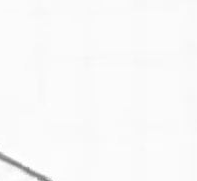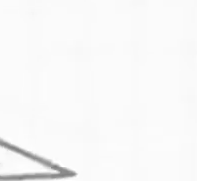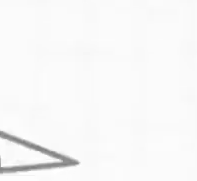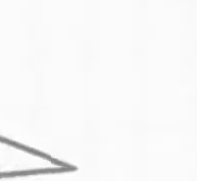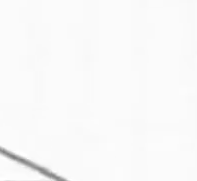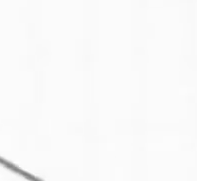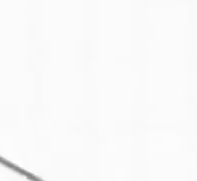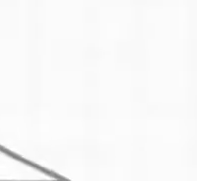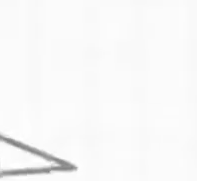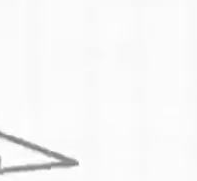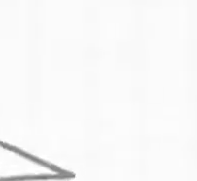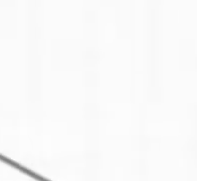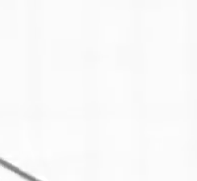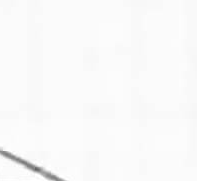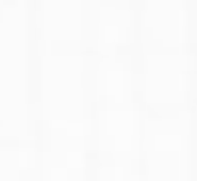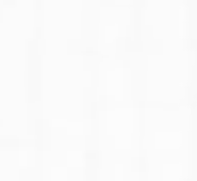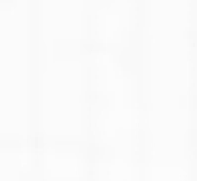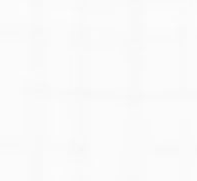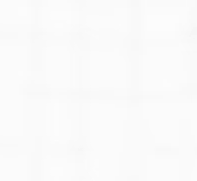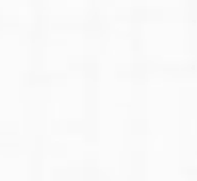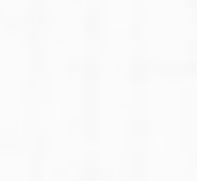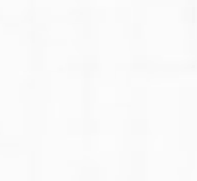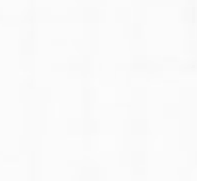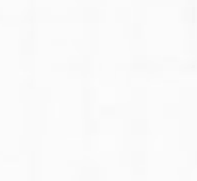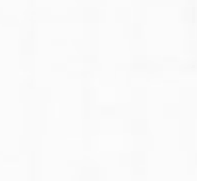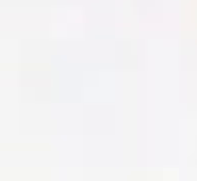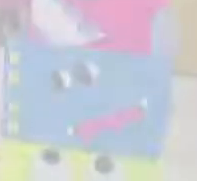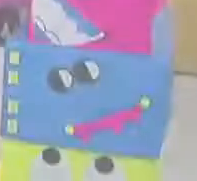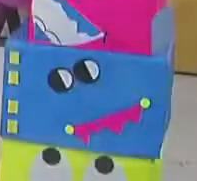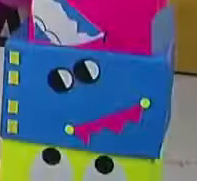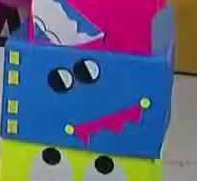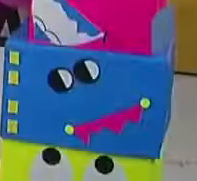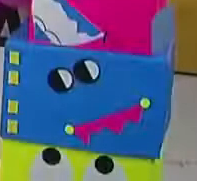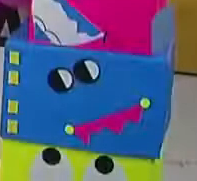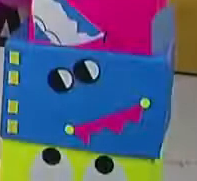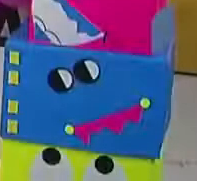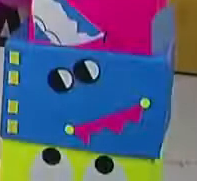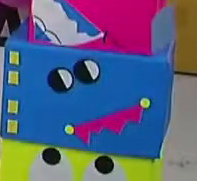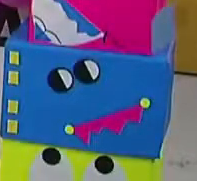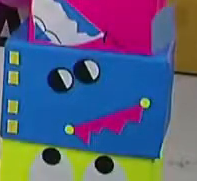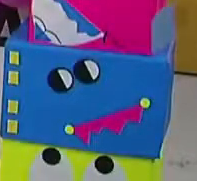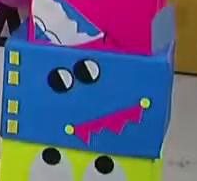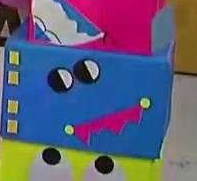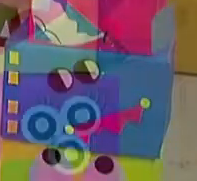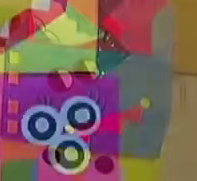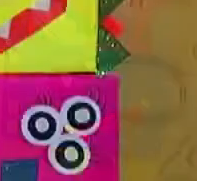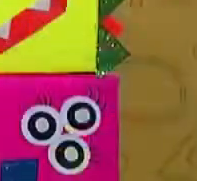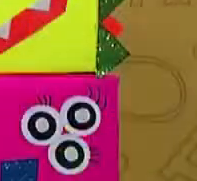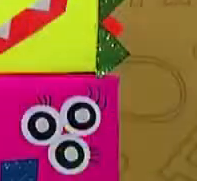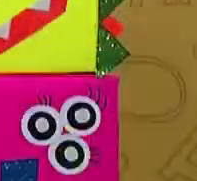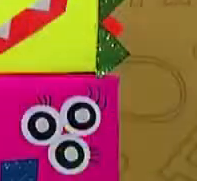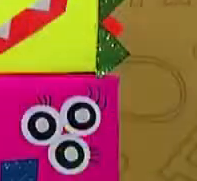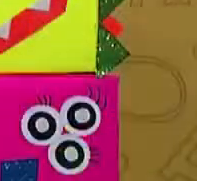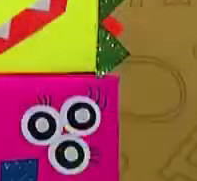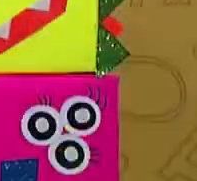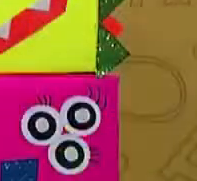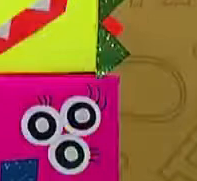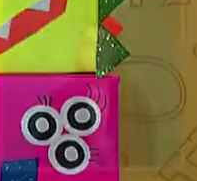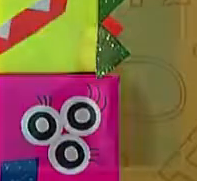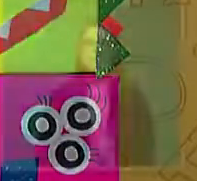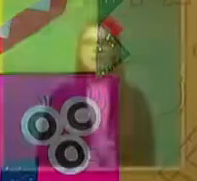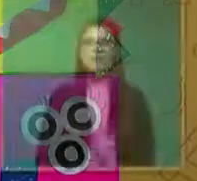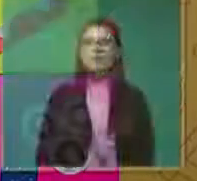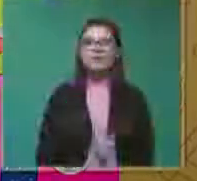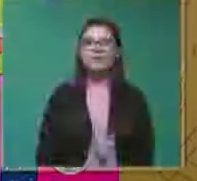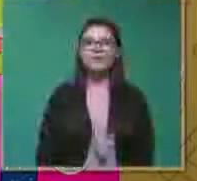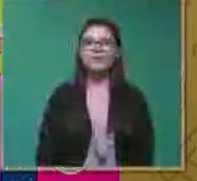eran dos tipos, casi divinos, eran dos tipos, desbaratados. Vamos, ahora sí, ¿qué creen? Es